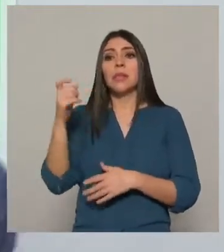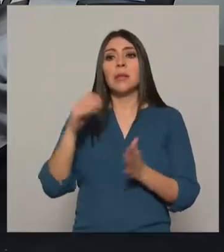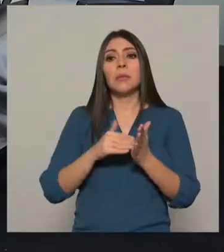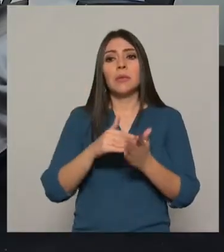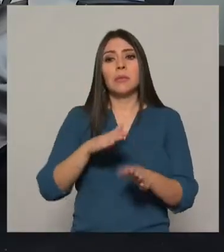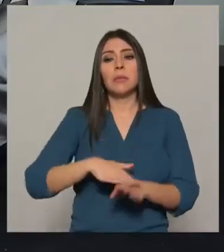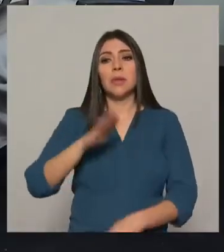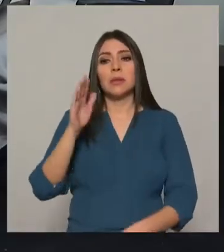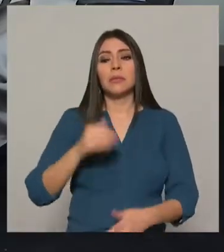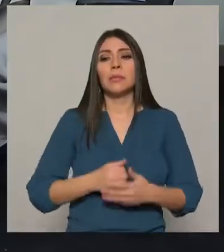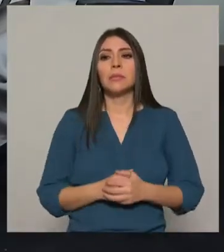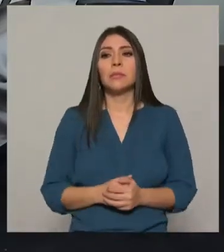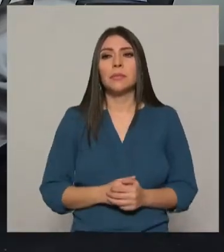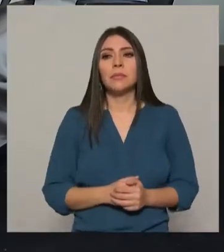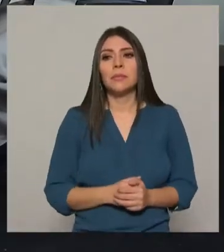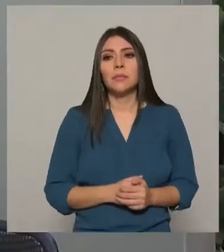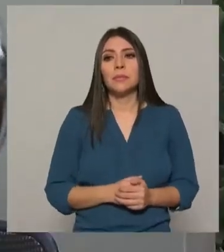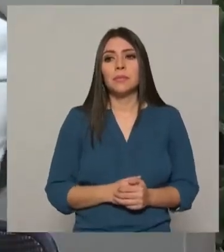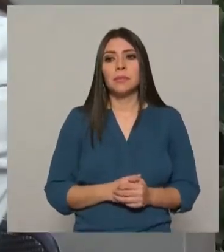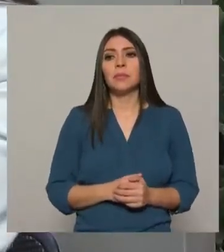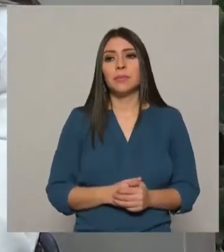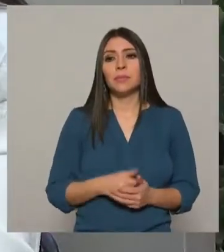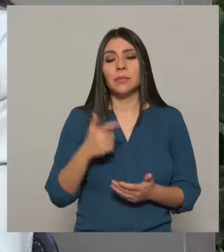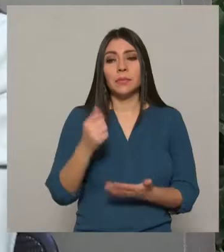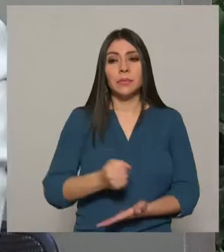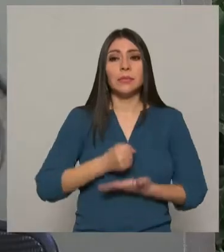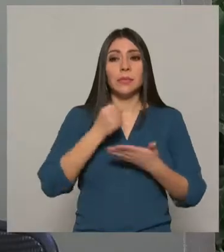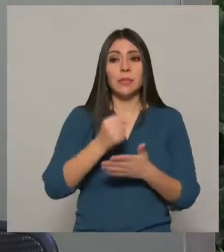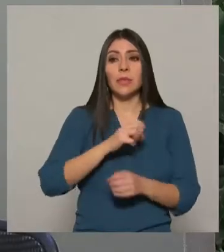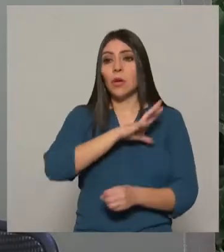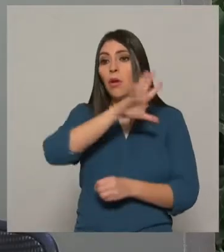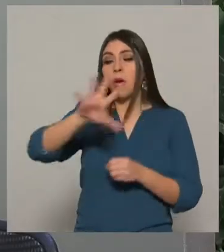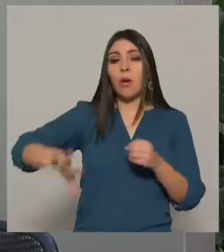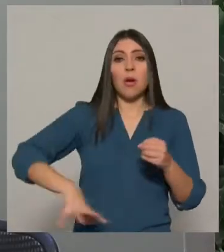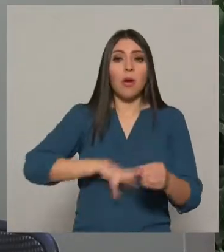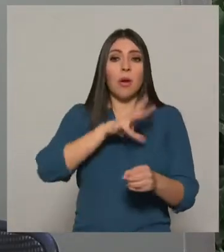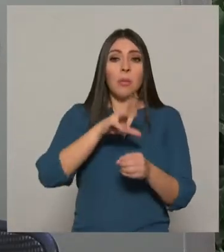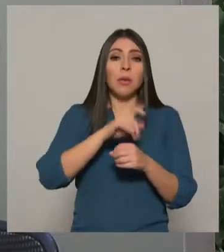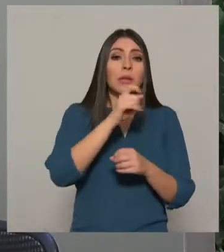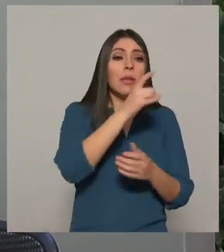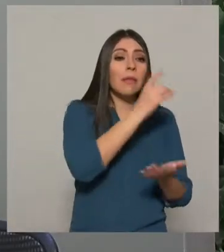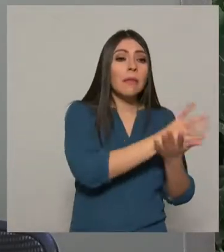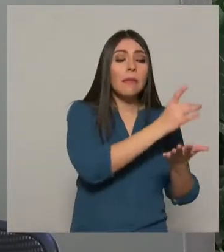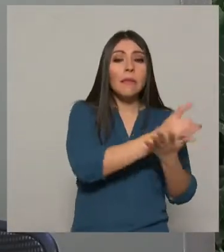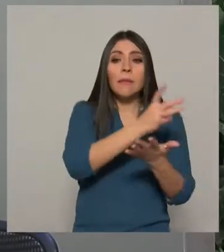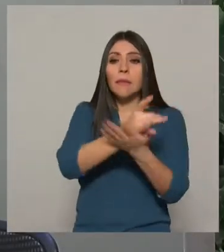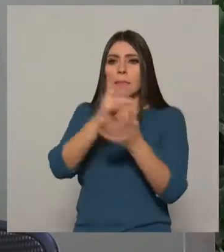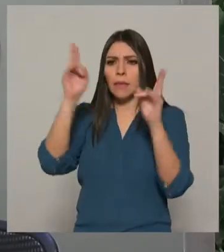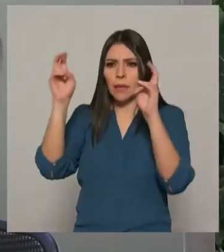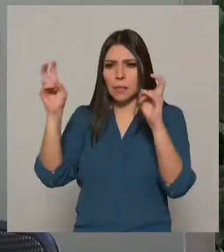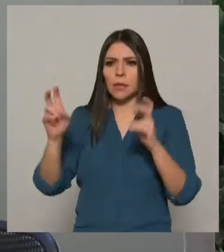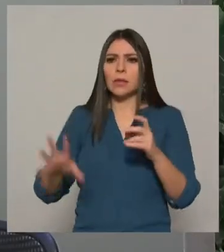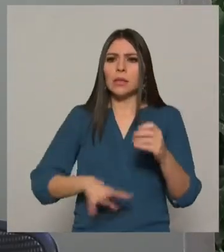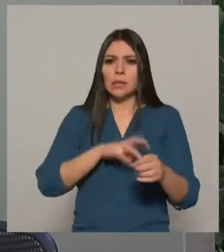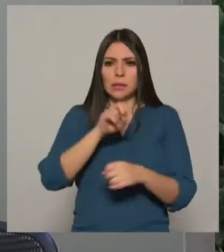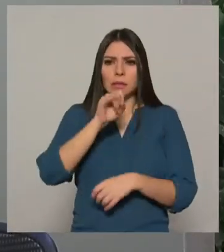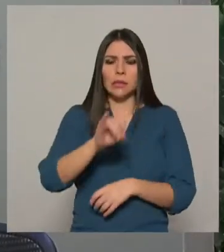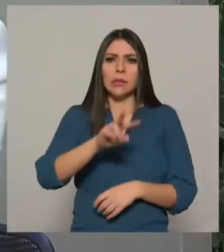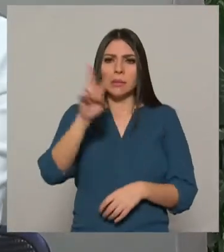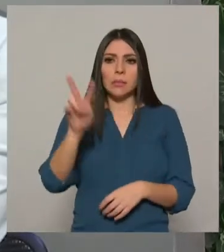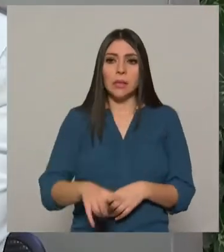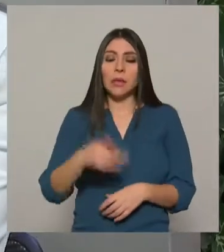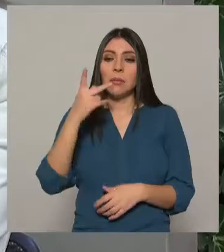100, perdón. El presupuesto es un tema global, no son temas específicos que se construye y se constituye con diferentes temas específicos, eso es